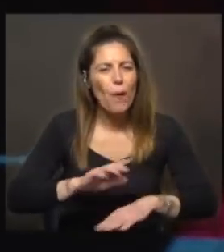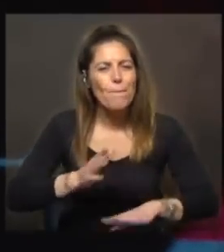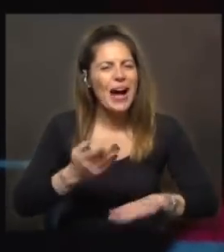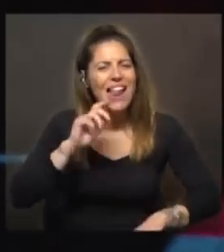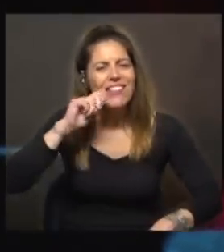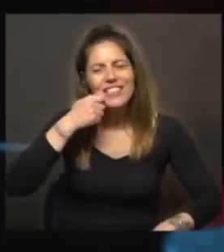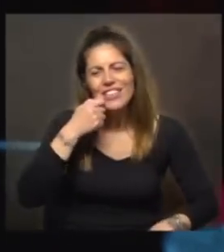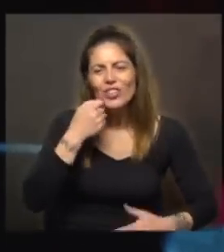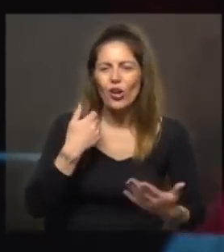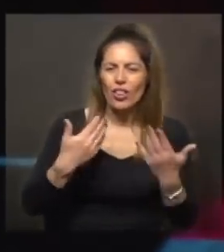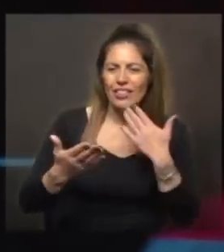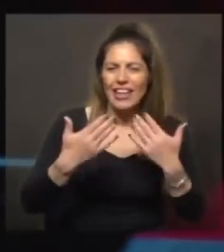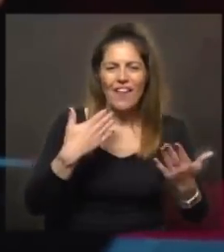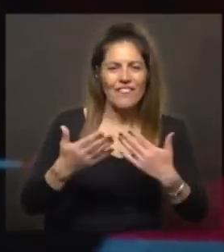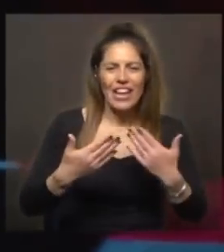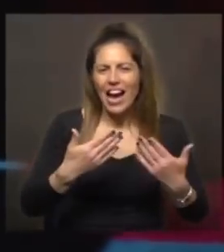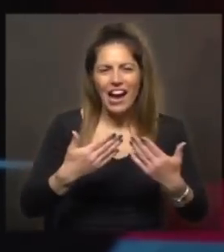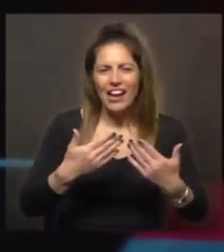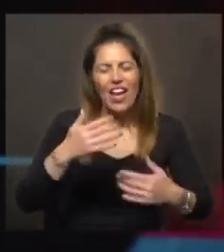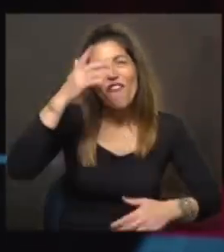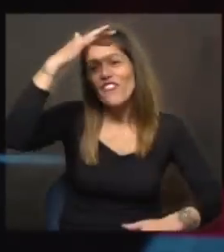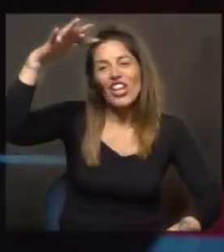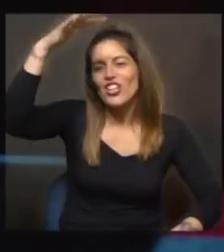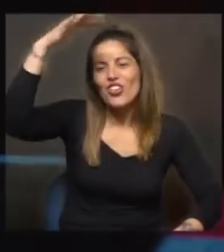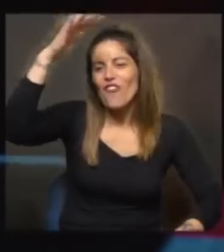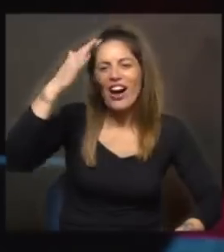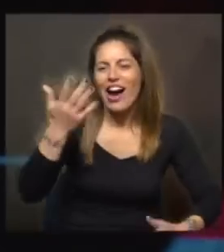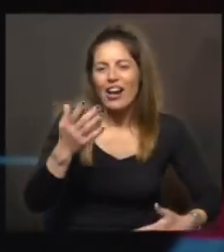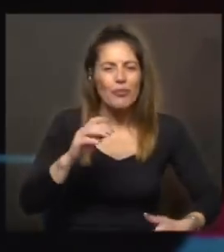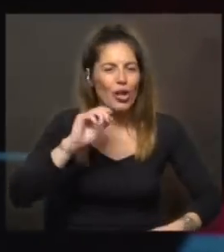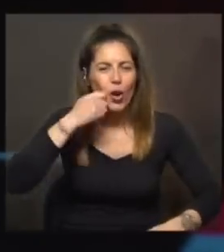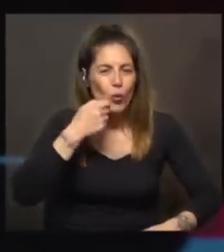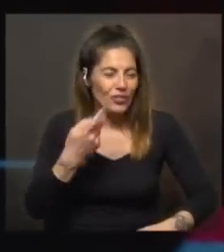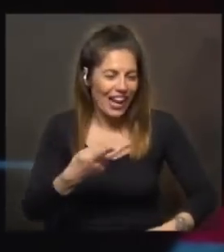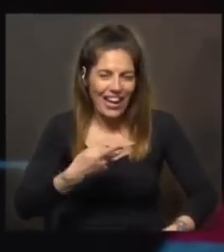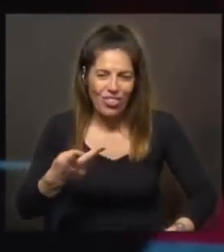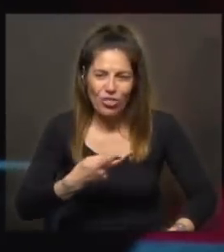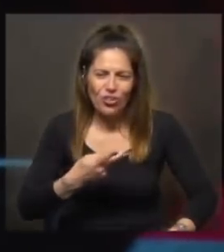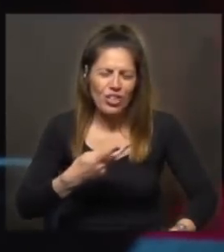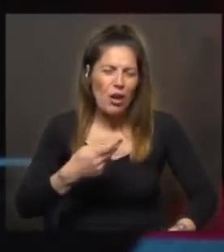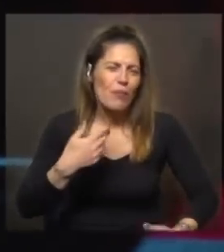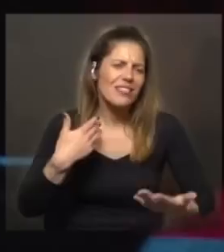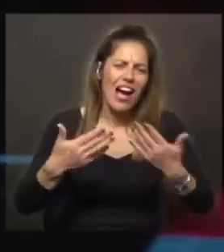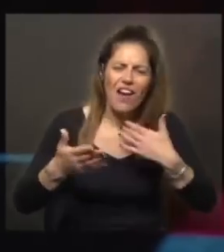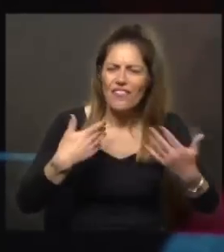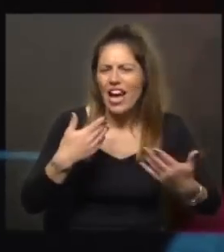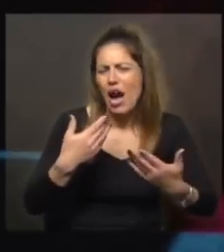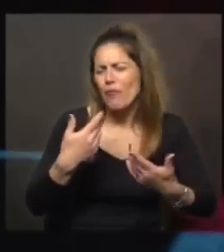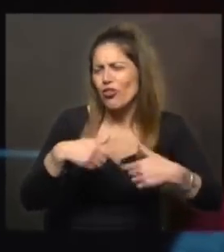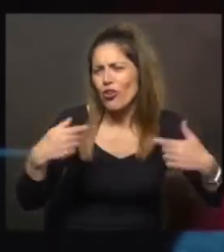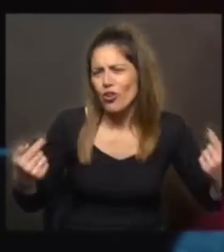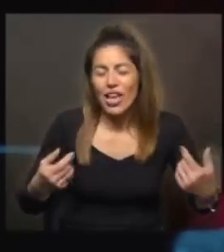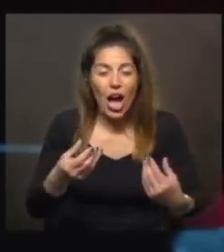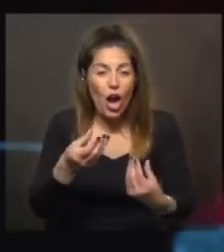filosofar Porque después ya se nos iba la cabeza viste que no se nos gusta filosofar se nos iba la cabeza para millones de helados